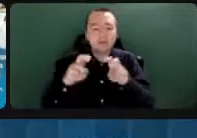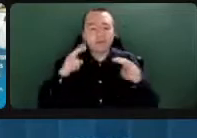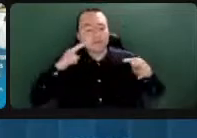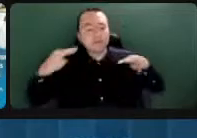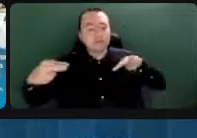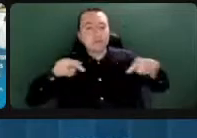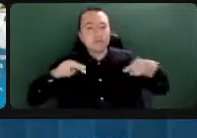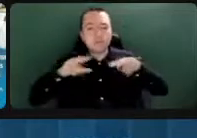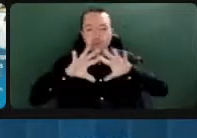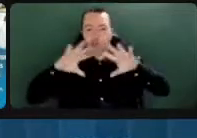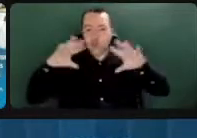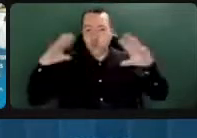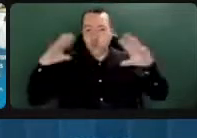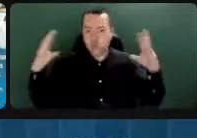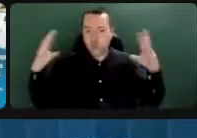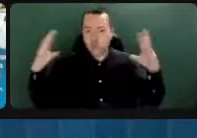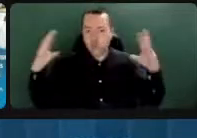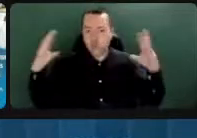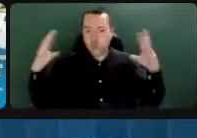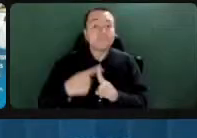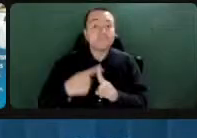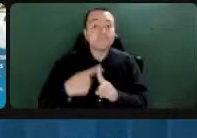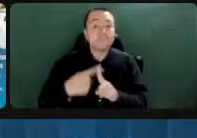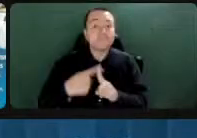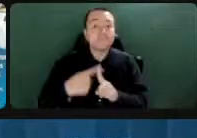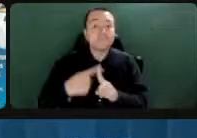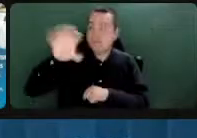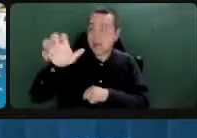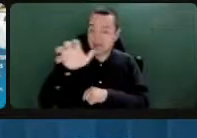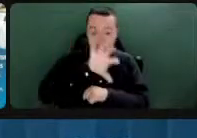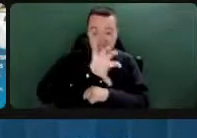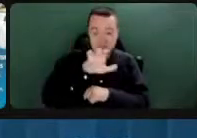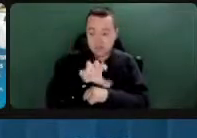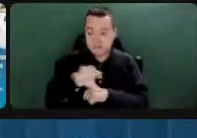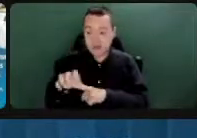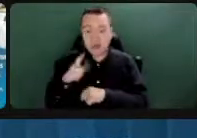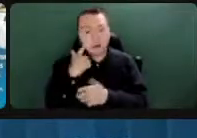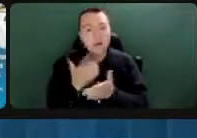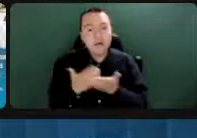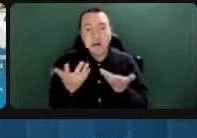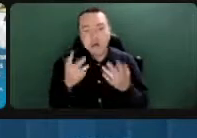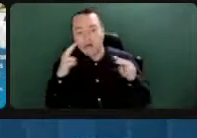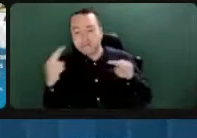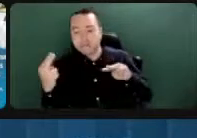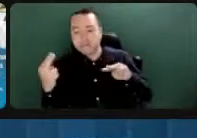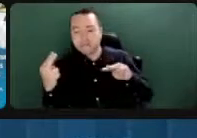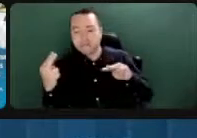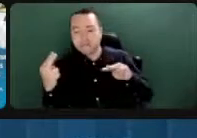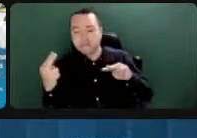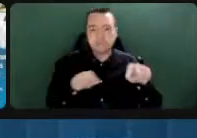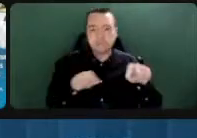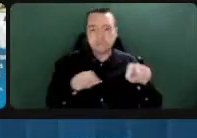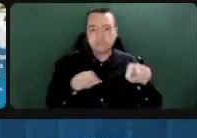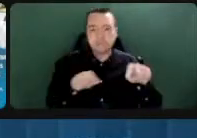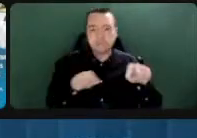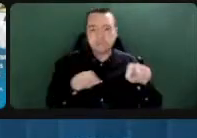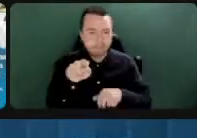también en los países, que por supuesto es importante porque es donde fundamentalmente se va a